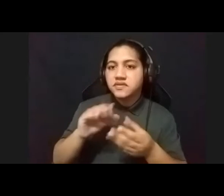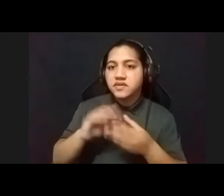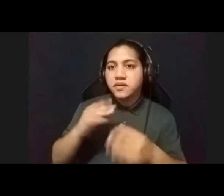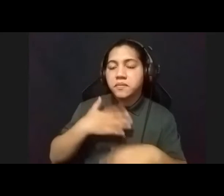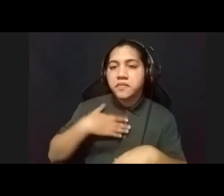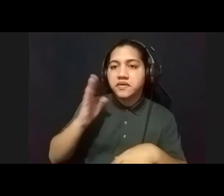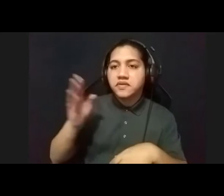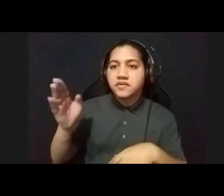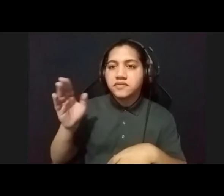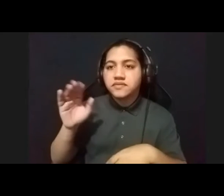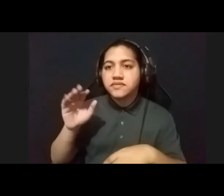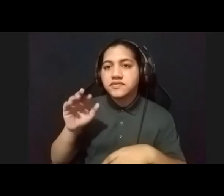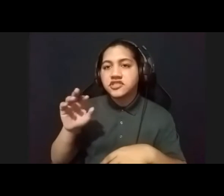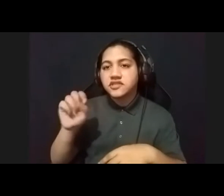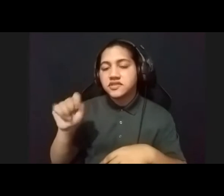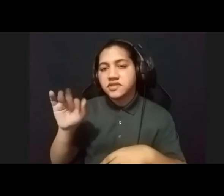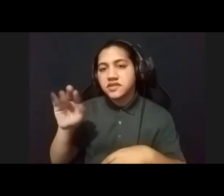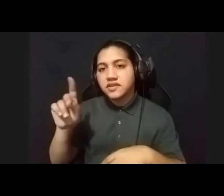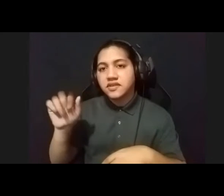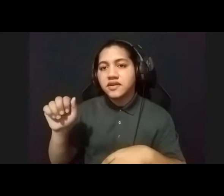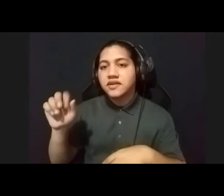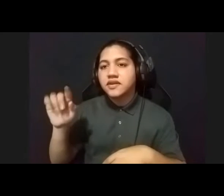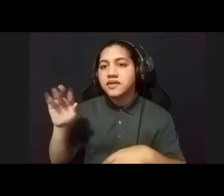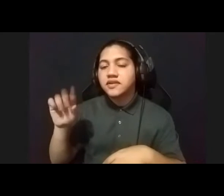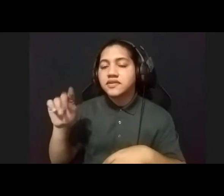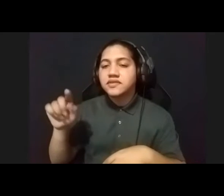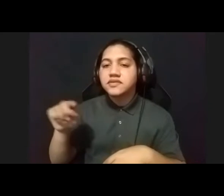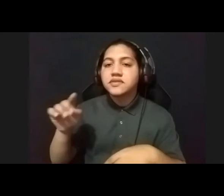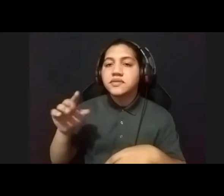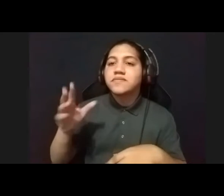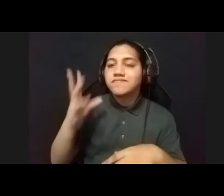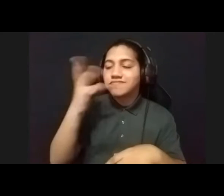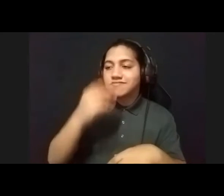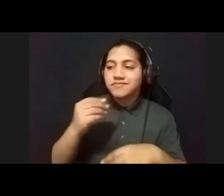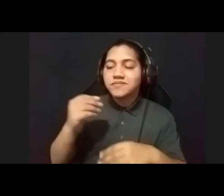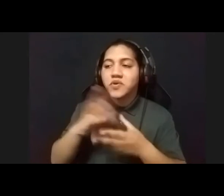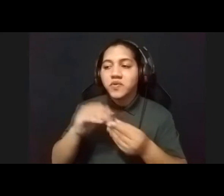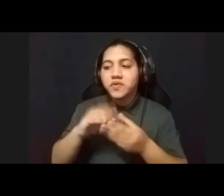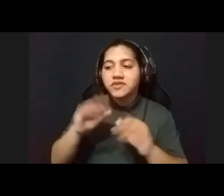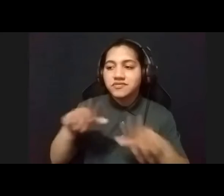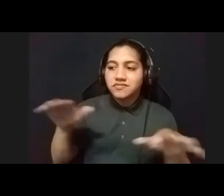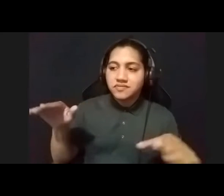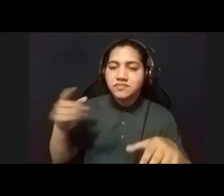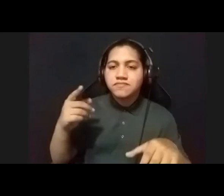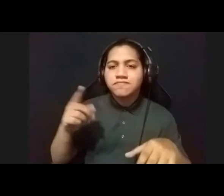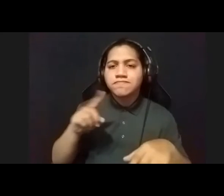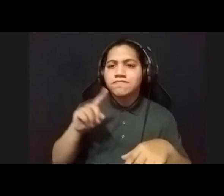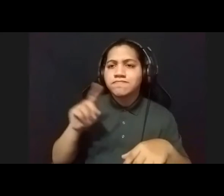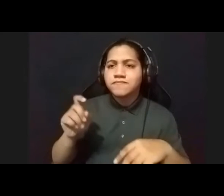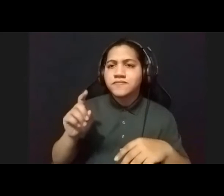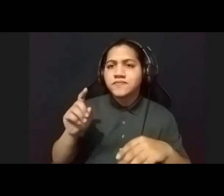Sandra Enríquez, me parece hermoso contar cuentos a los niños y niñas. Me pregunto, ¿los maestros